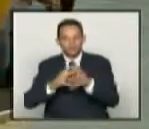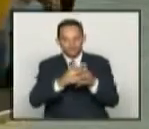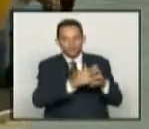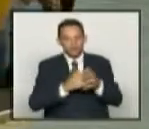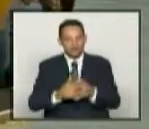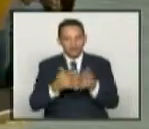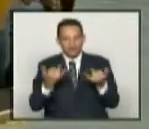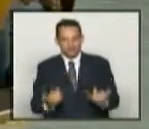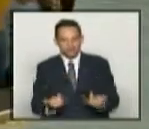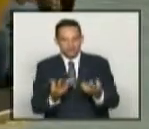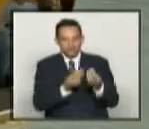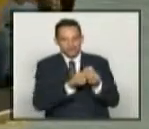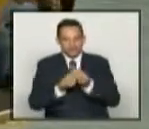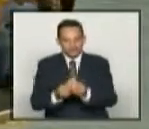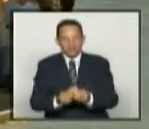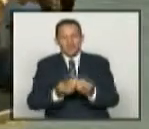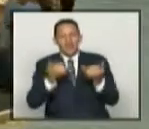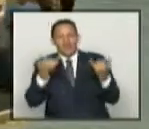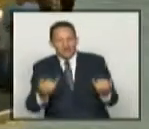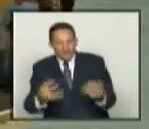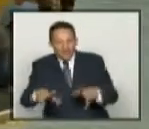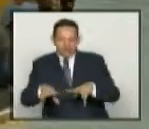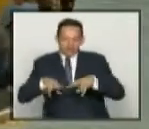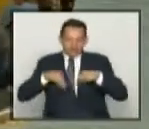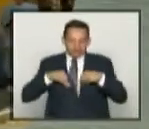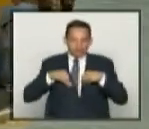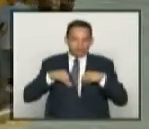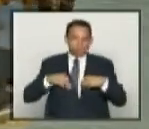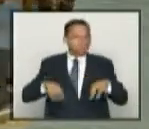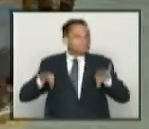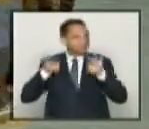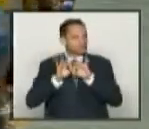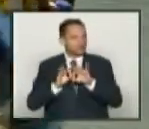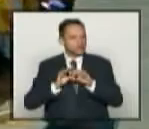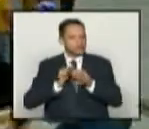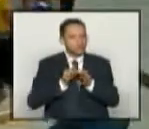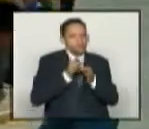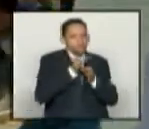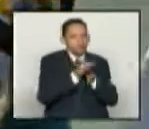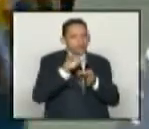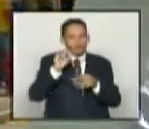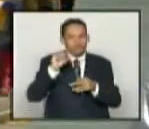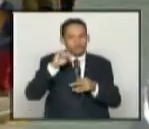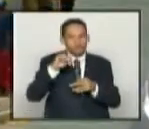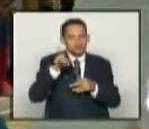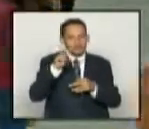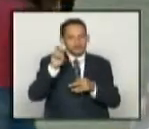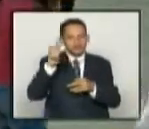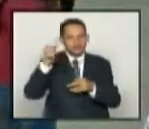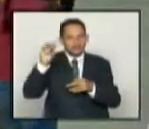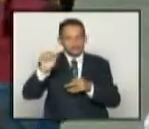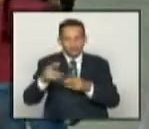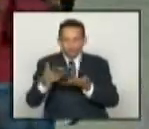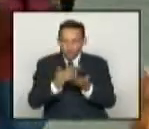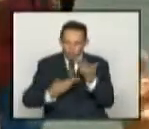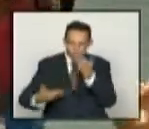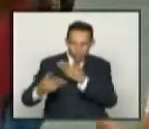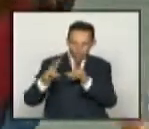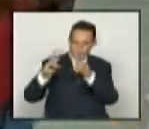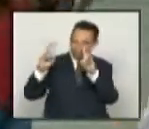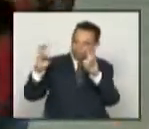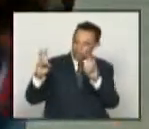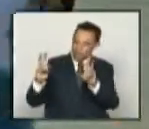tenido muy buena receptividad por parte de los ansermeños y la idea es que acerquemos la parte